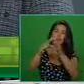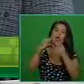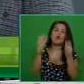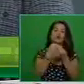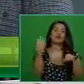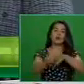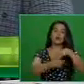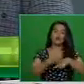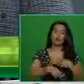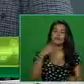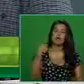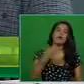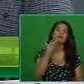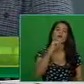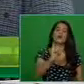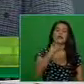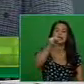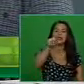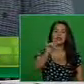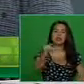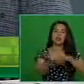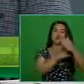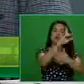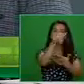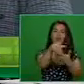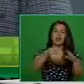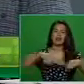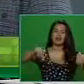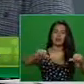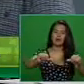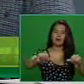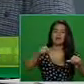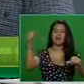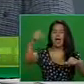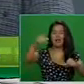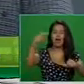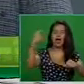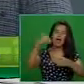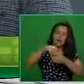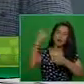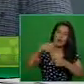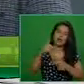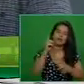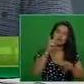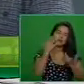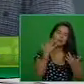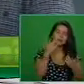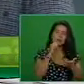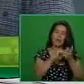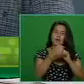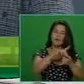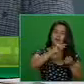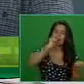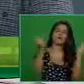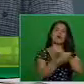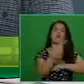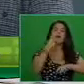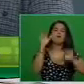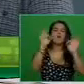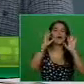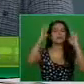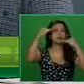revolución. Tenemos el INTI, Instituto Nacional de Tierra, que si bien hereda muchas de las cosas del IAN, lo supera porque el mecanismo de atención ahorita es